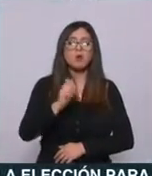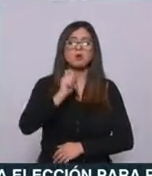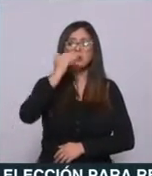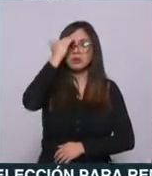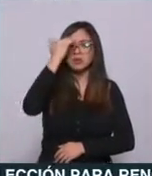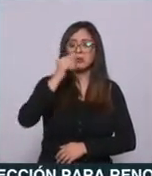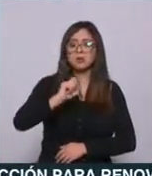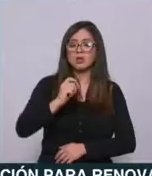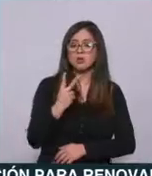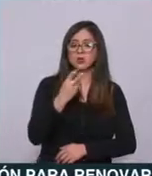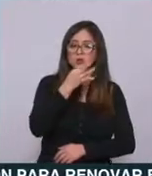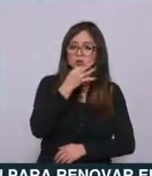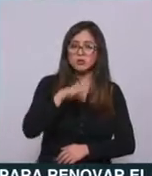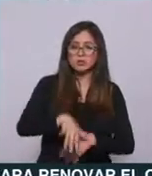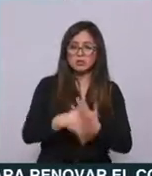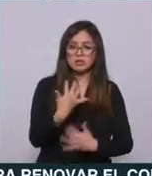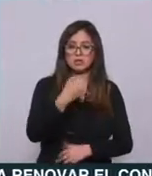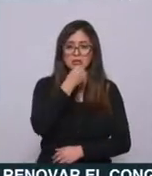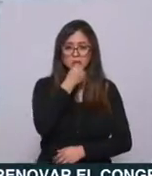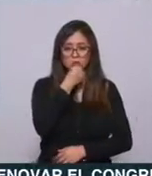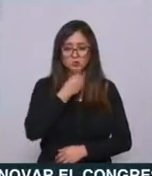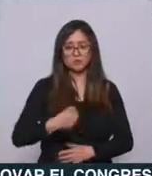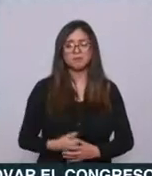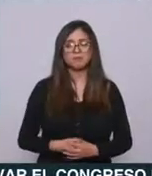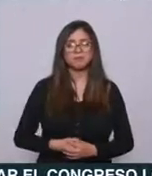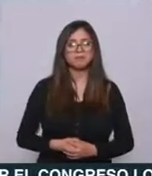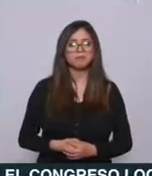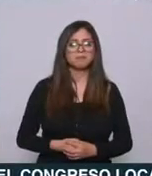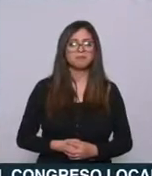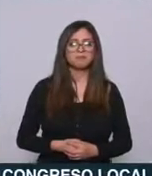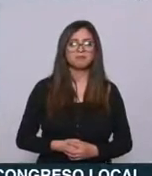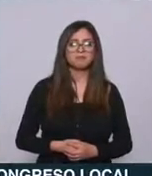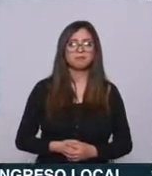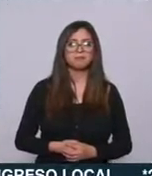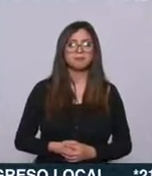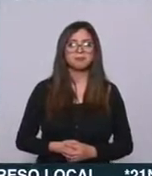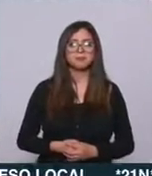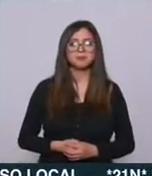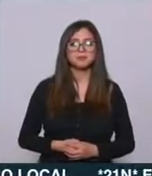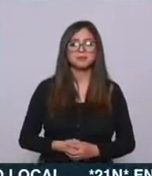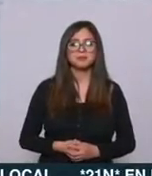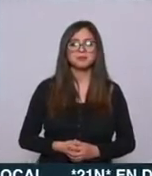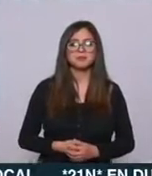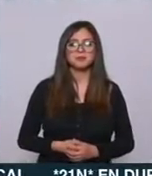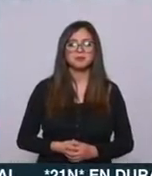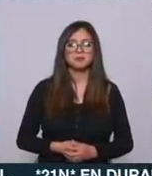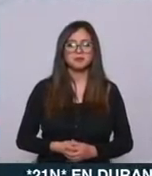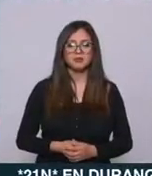tiempo de 22 minutos y 15 segundos. Jesús Arias, 21 Noticias.